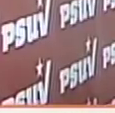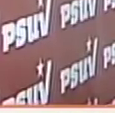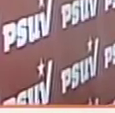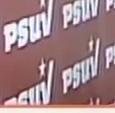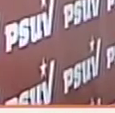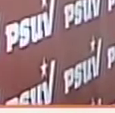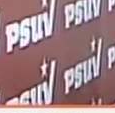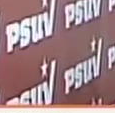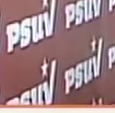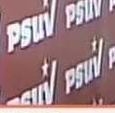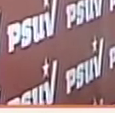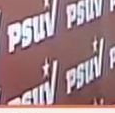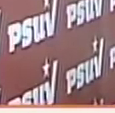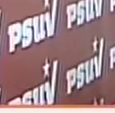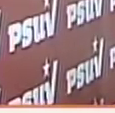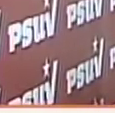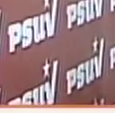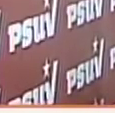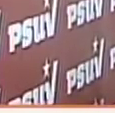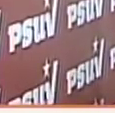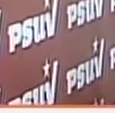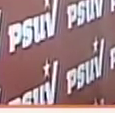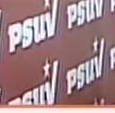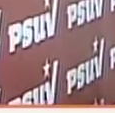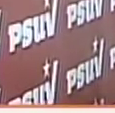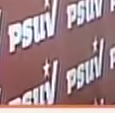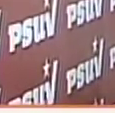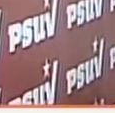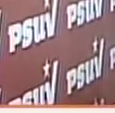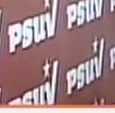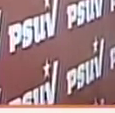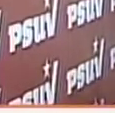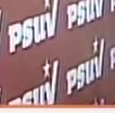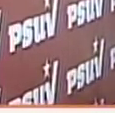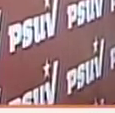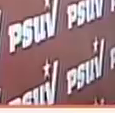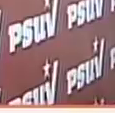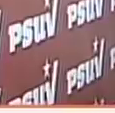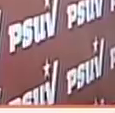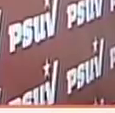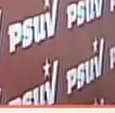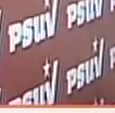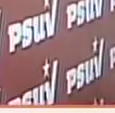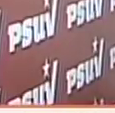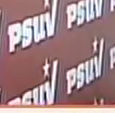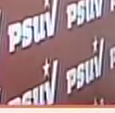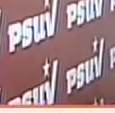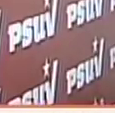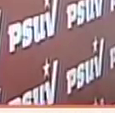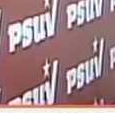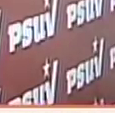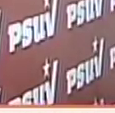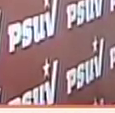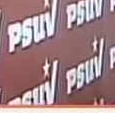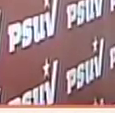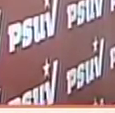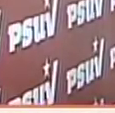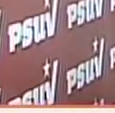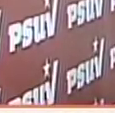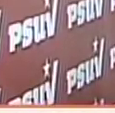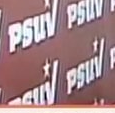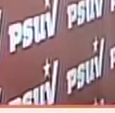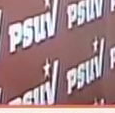fuerzas revolucionarias en la batalla de los puentes, así como también el 27 de febrero una gran jornada de solidaridad con